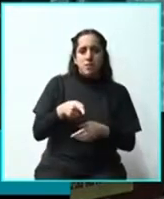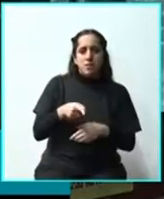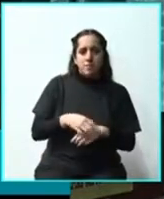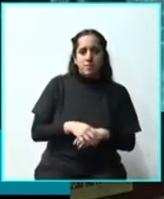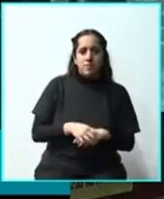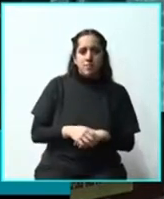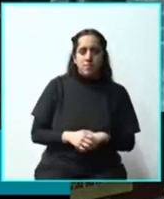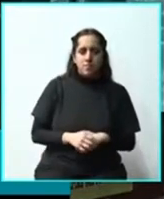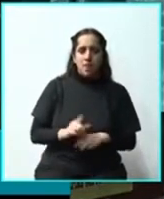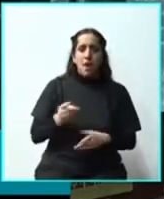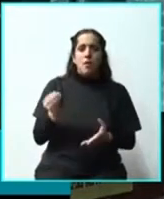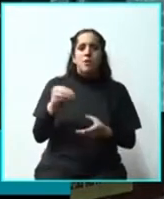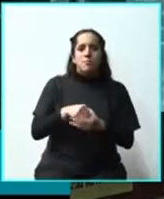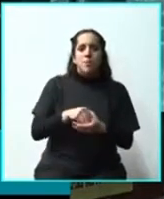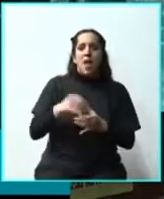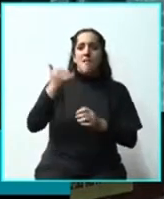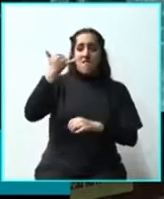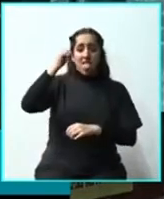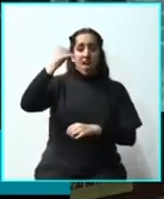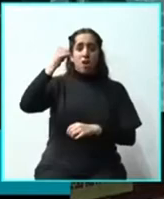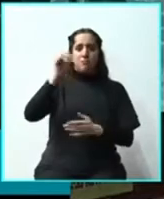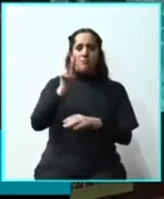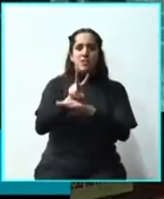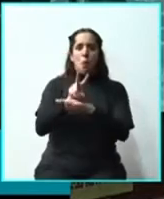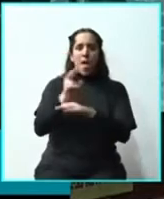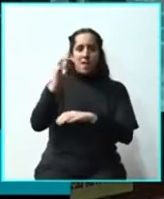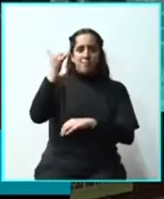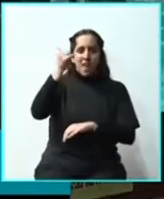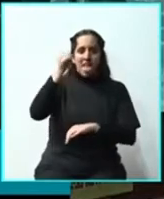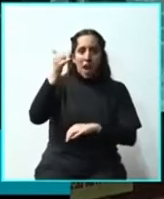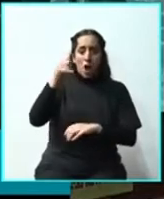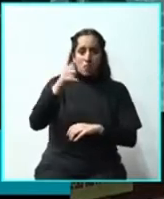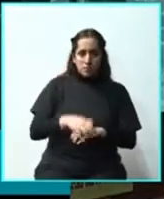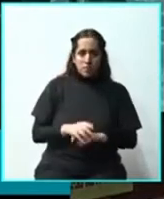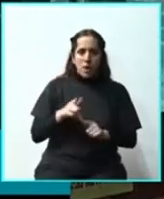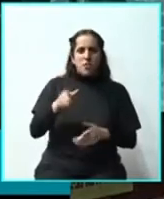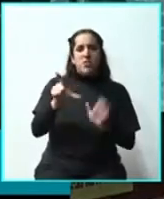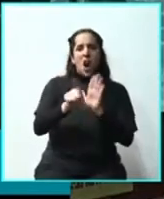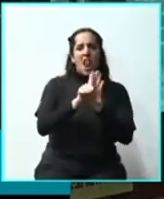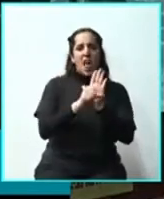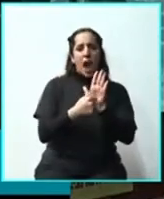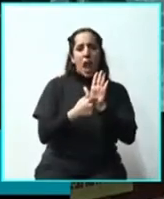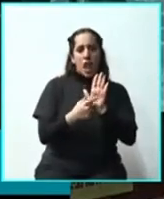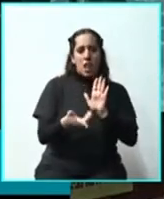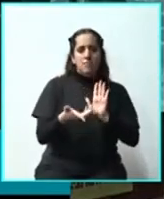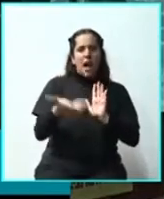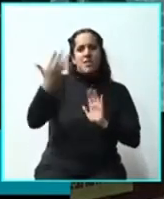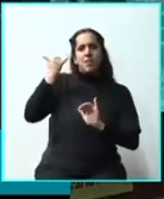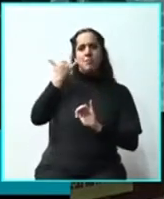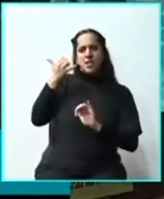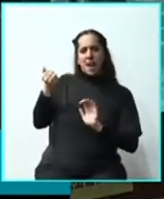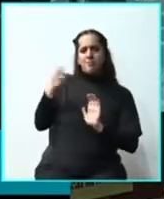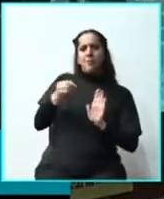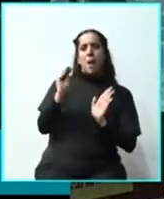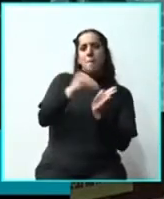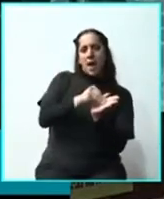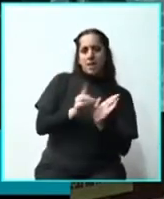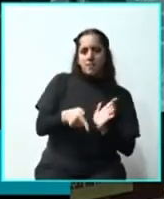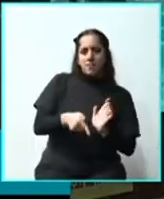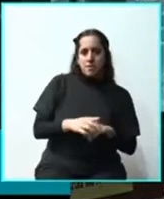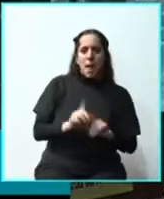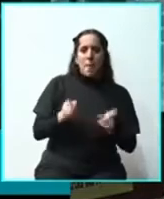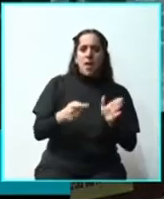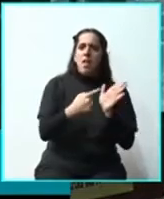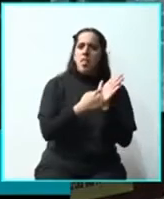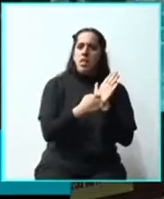que incorpora la videovigilancia como marco legal al que ya teníamos, establece,